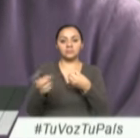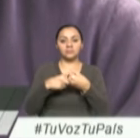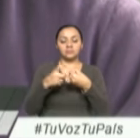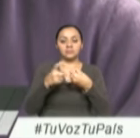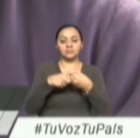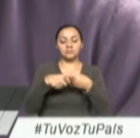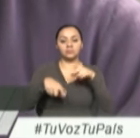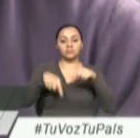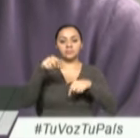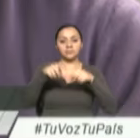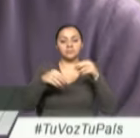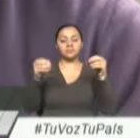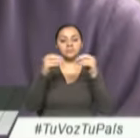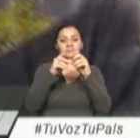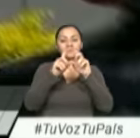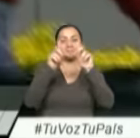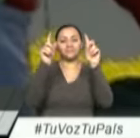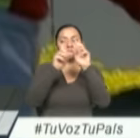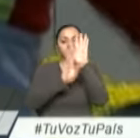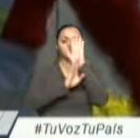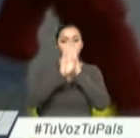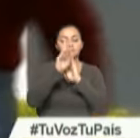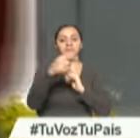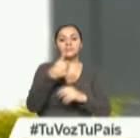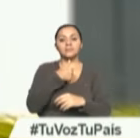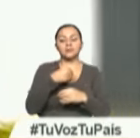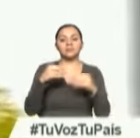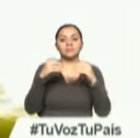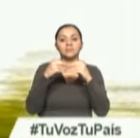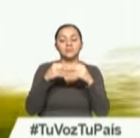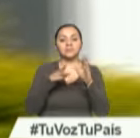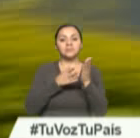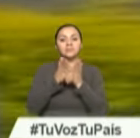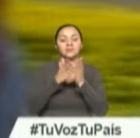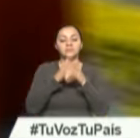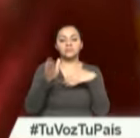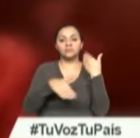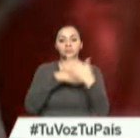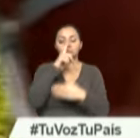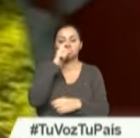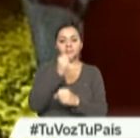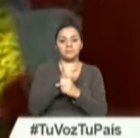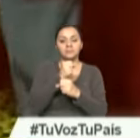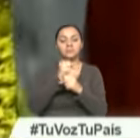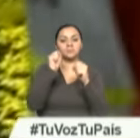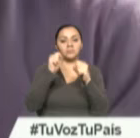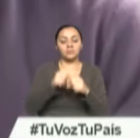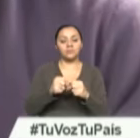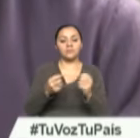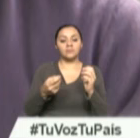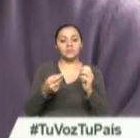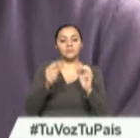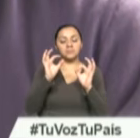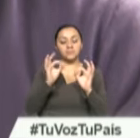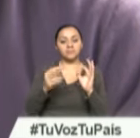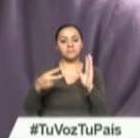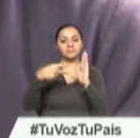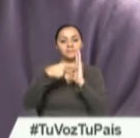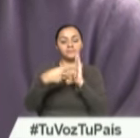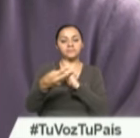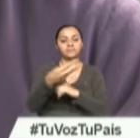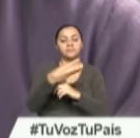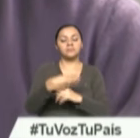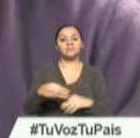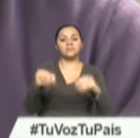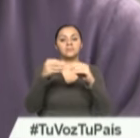cooperativas o emprendedores que prestan sus servicios al Estado de manera automática, electrónica y de